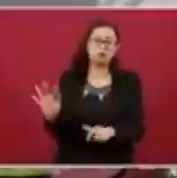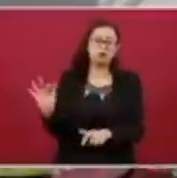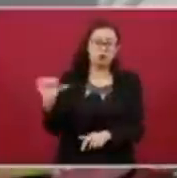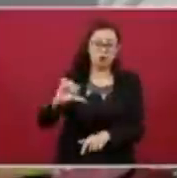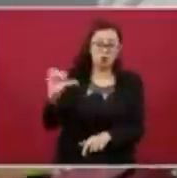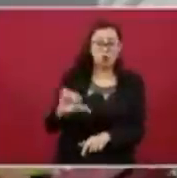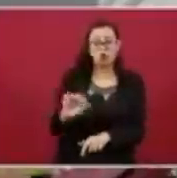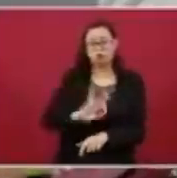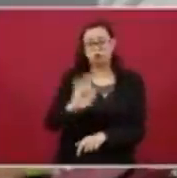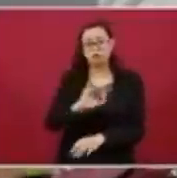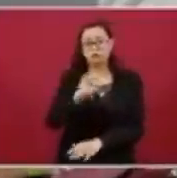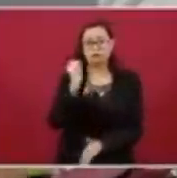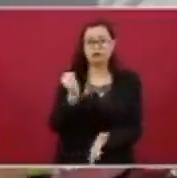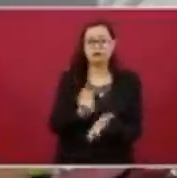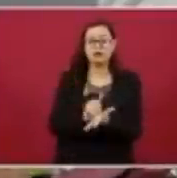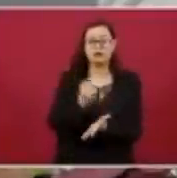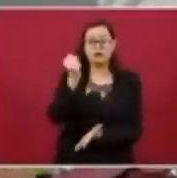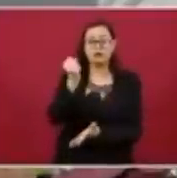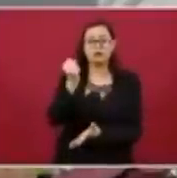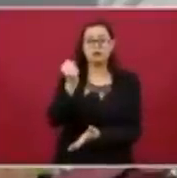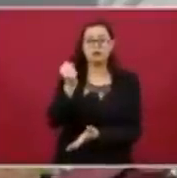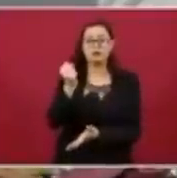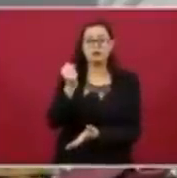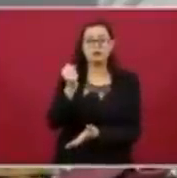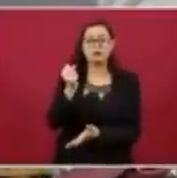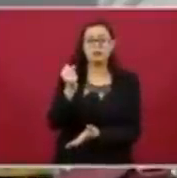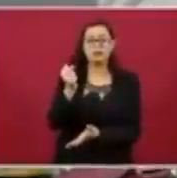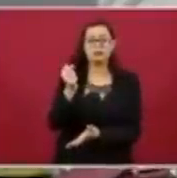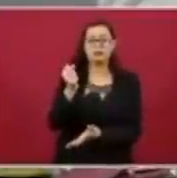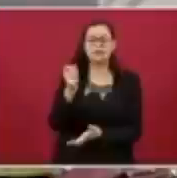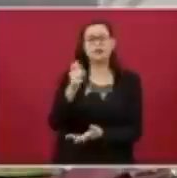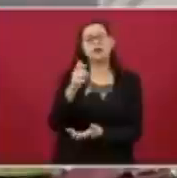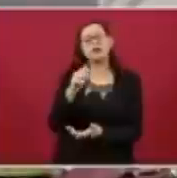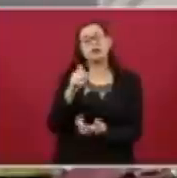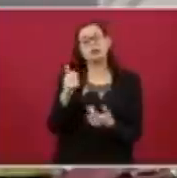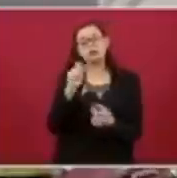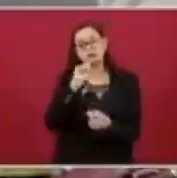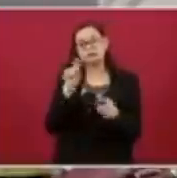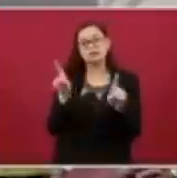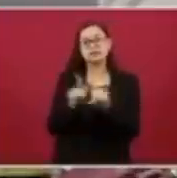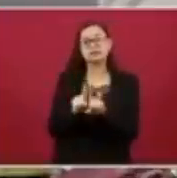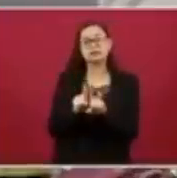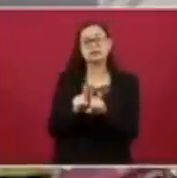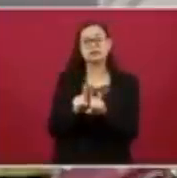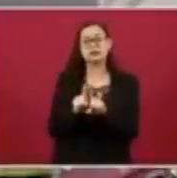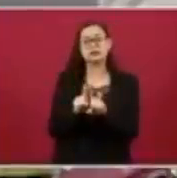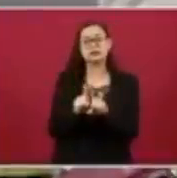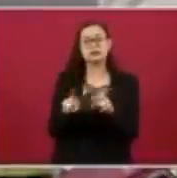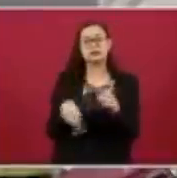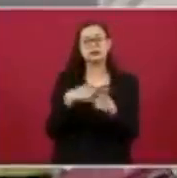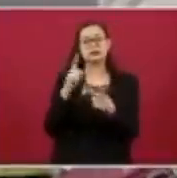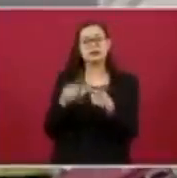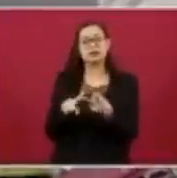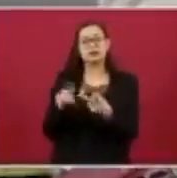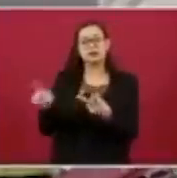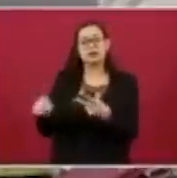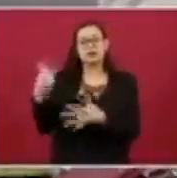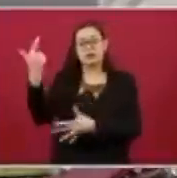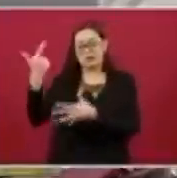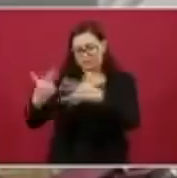también en la Cámara de Diputados, está el tema de del aumento de los delitos